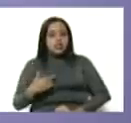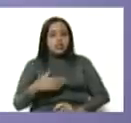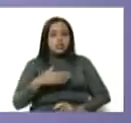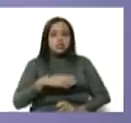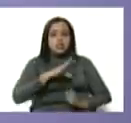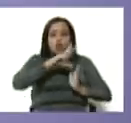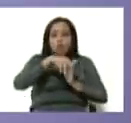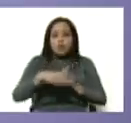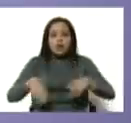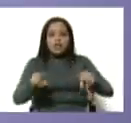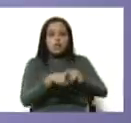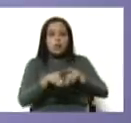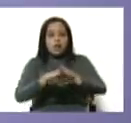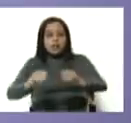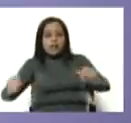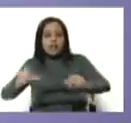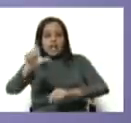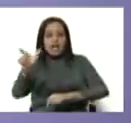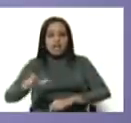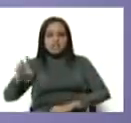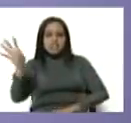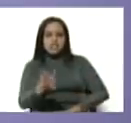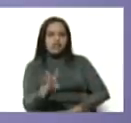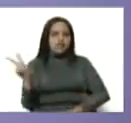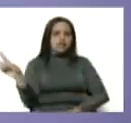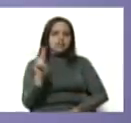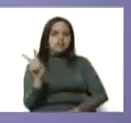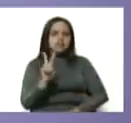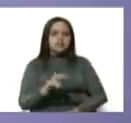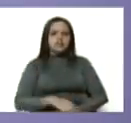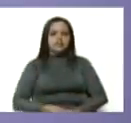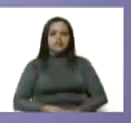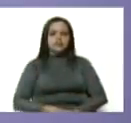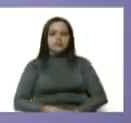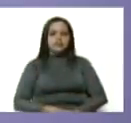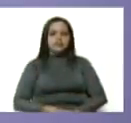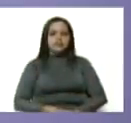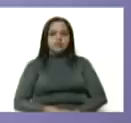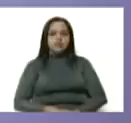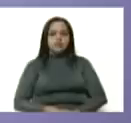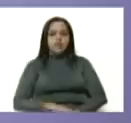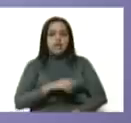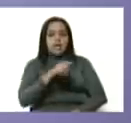apropiarse igualmente del territorio esequibo de la República Bolivariana de Venezuela.